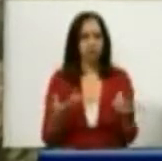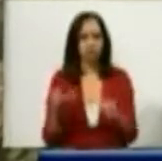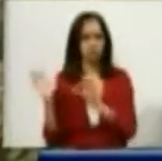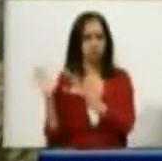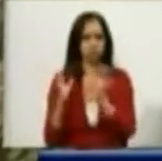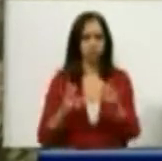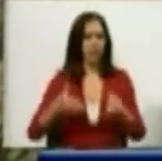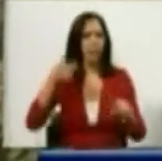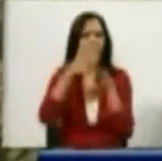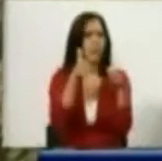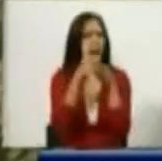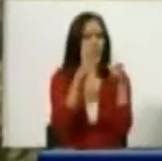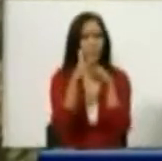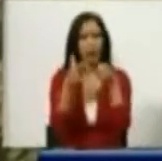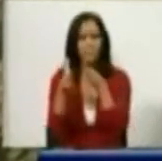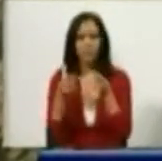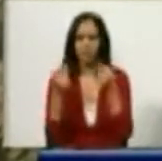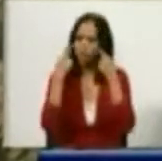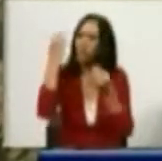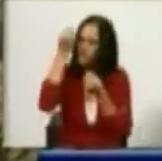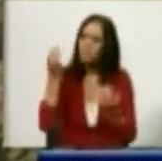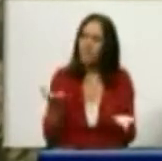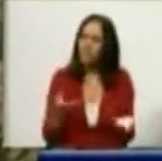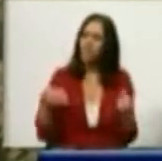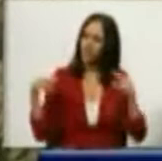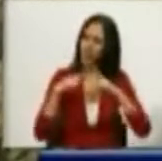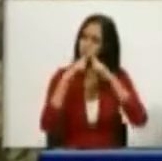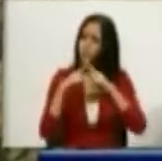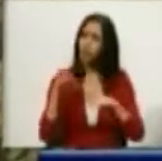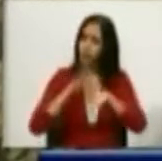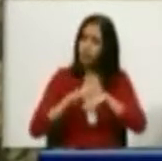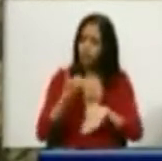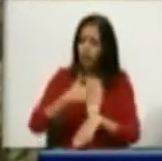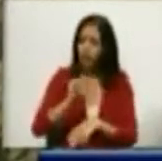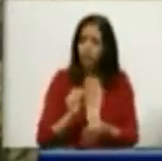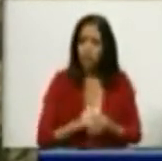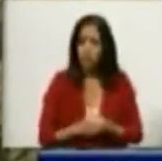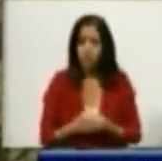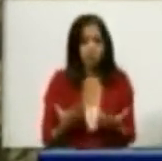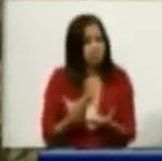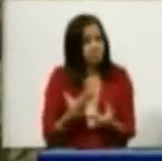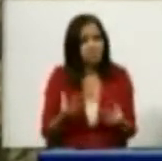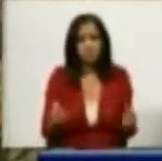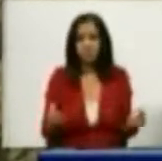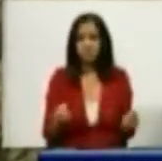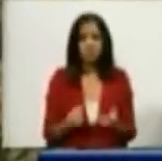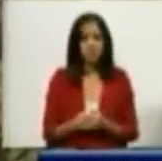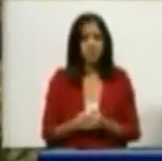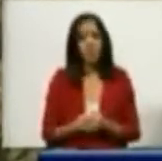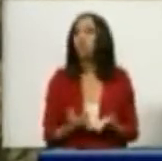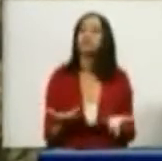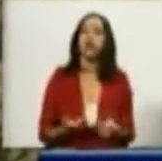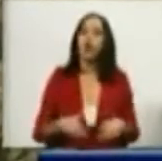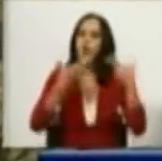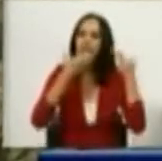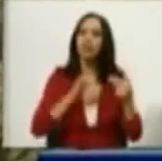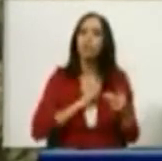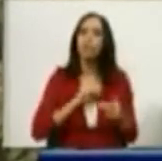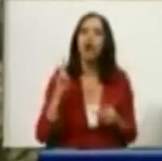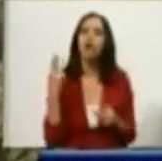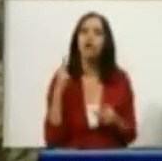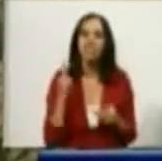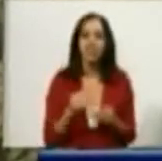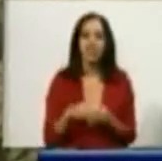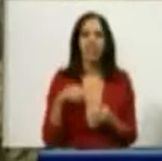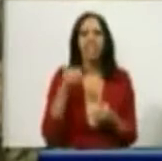y le dispararon ustedes creen que ahí van a encontrar algún culpable no son los paramilitares de Uribe y de y